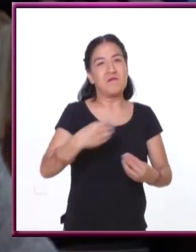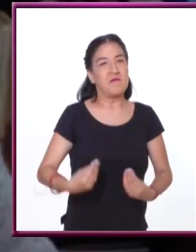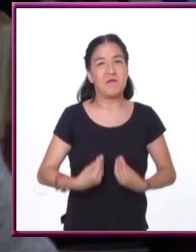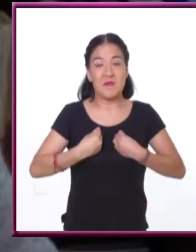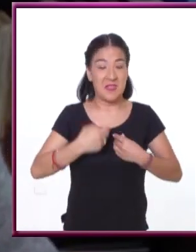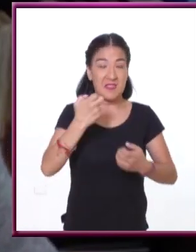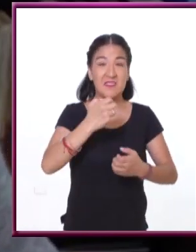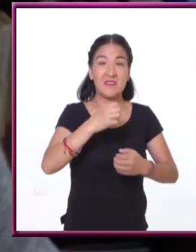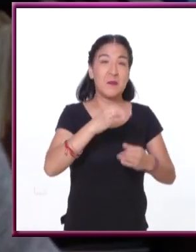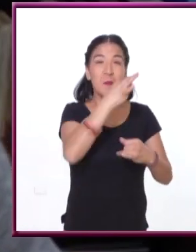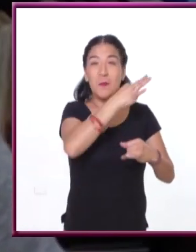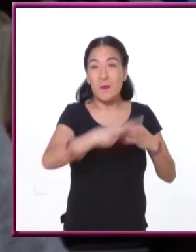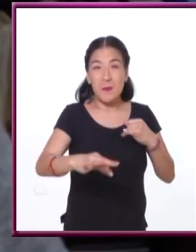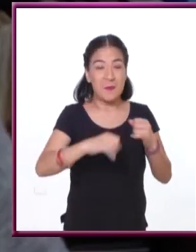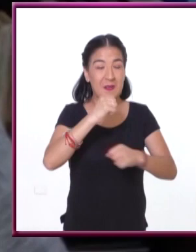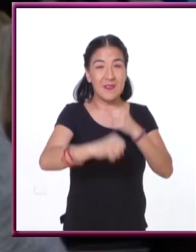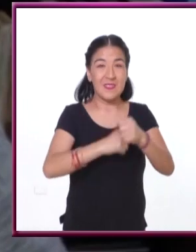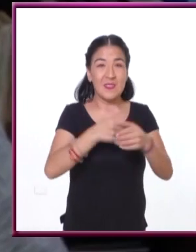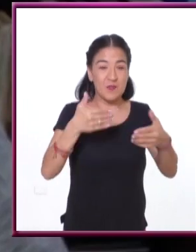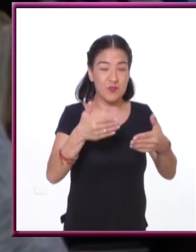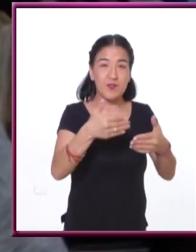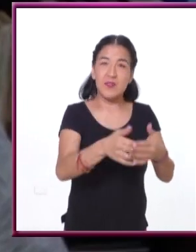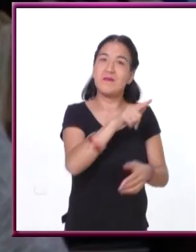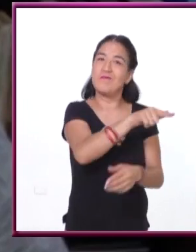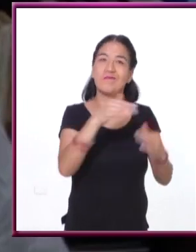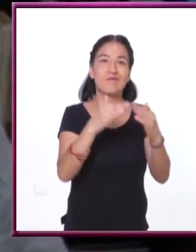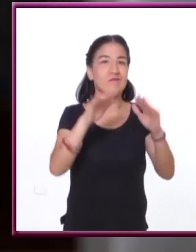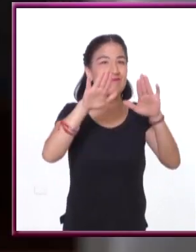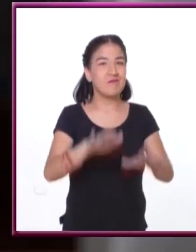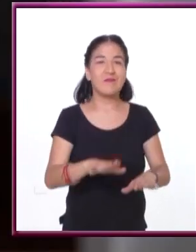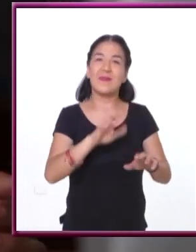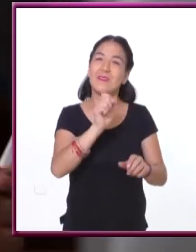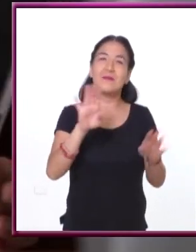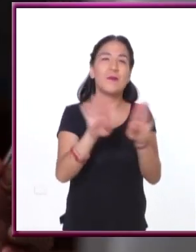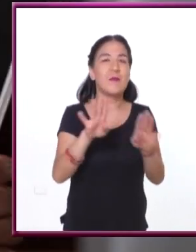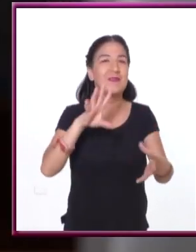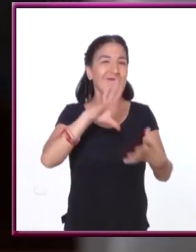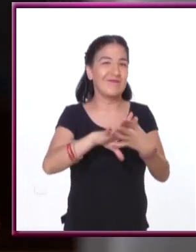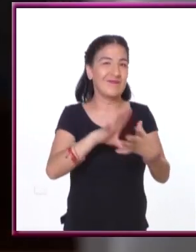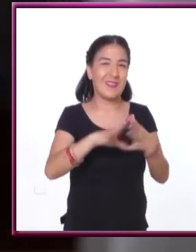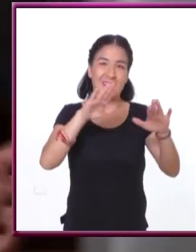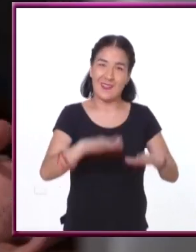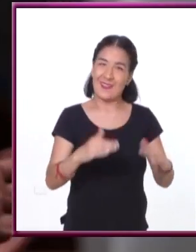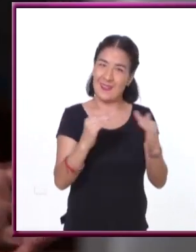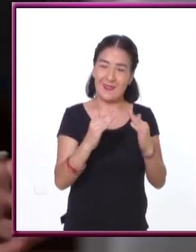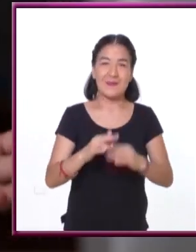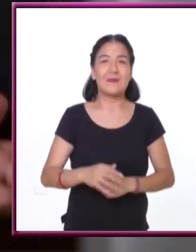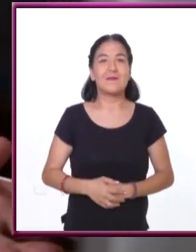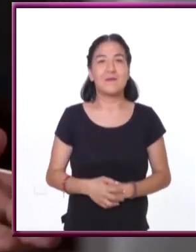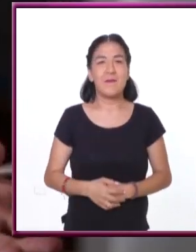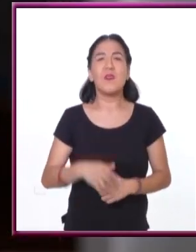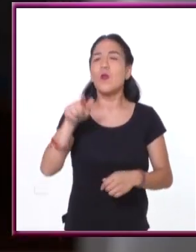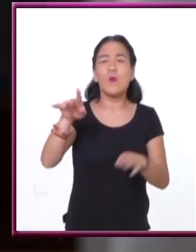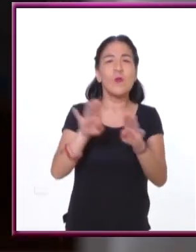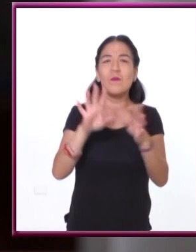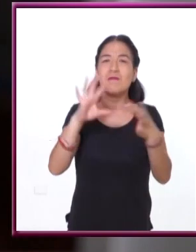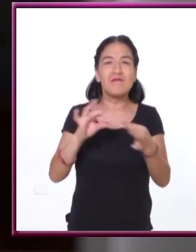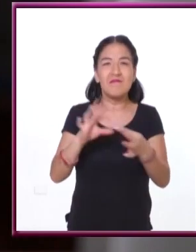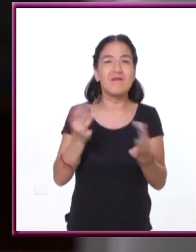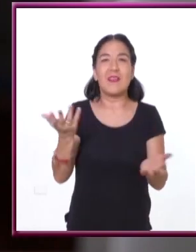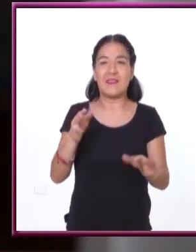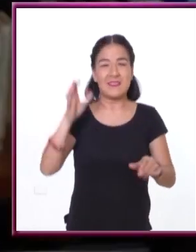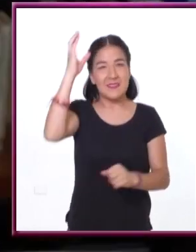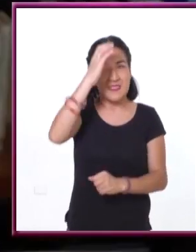sus últimos años en arresto domiciliario. ¿Cómo diría usted que ha cambiado la situación en la ciencia